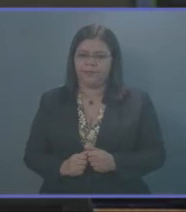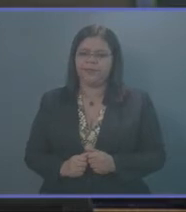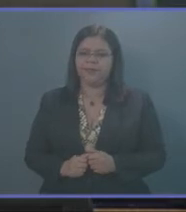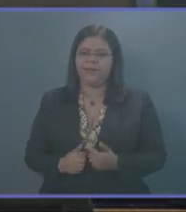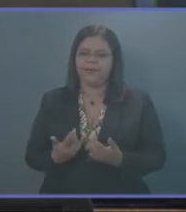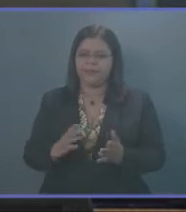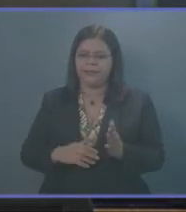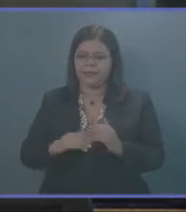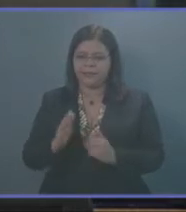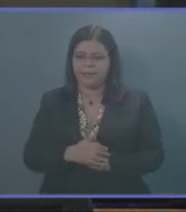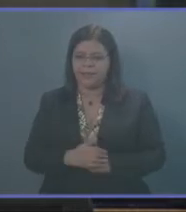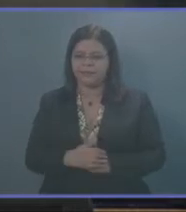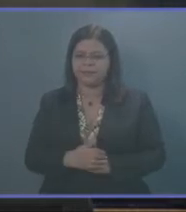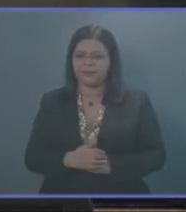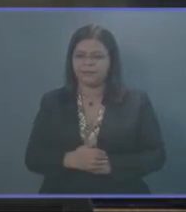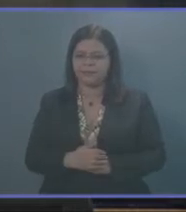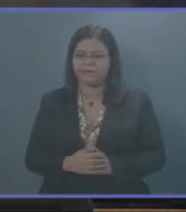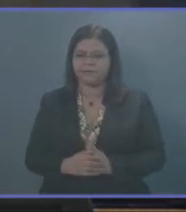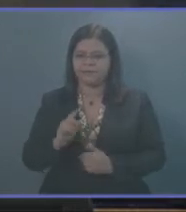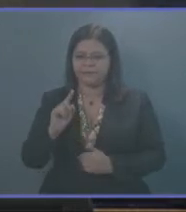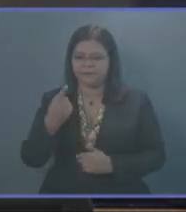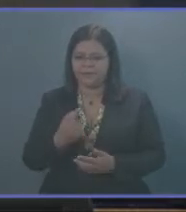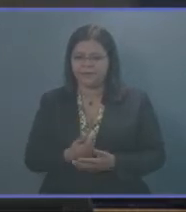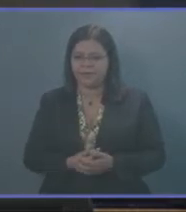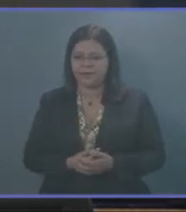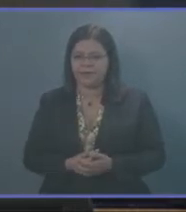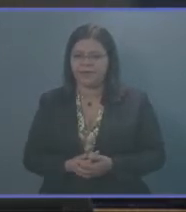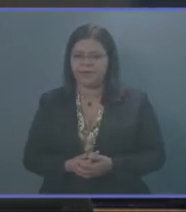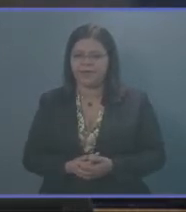Disposiciones generales, capítulo único. Aspectos fundamentales.